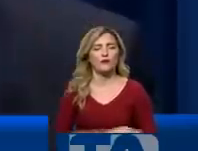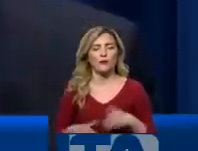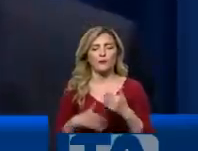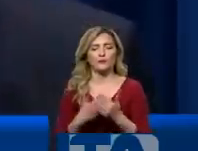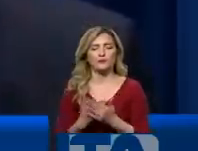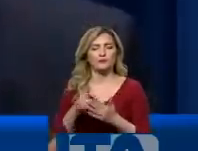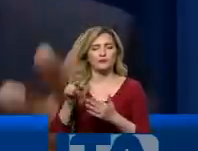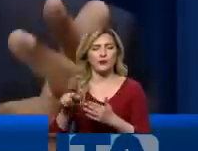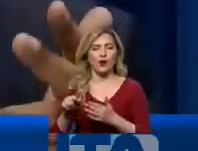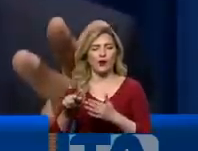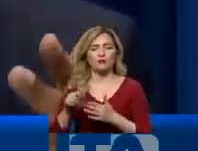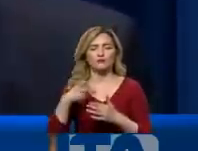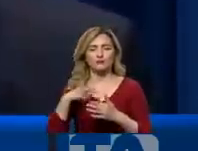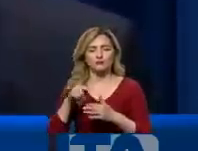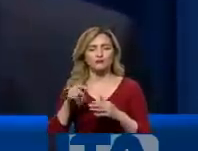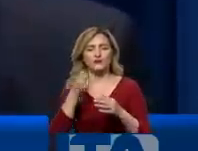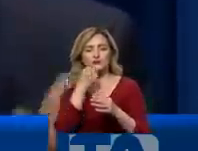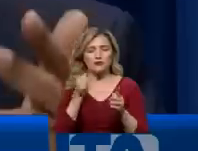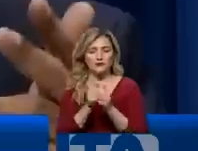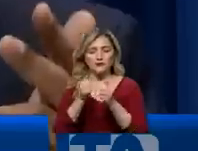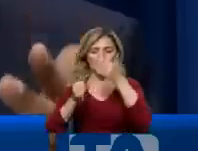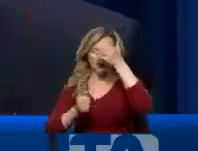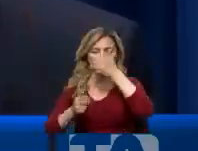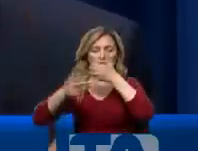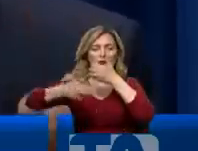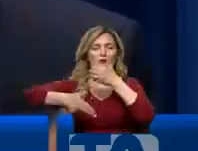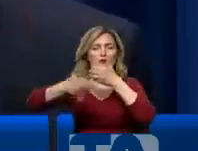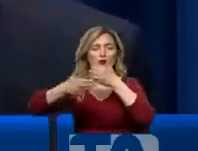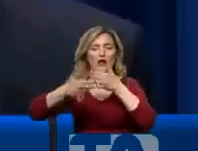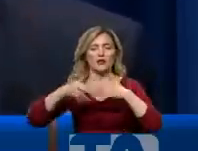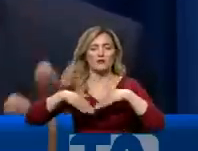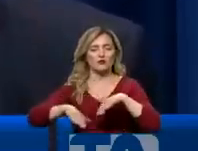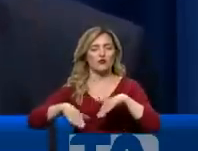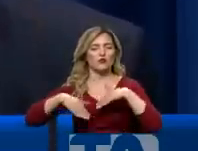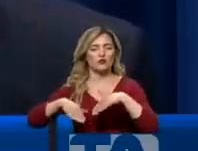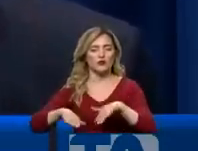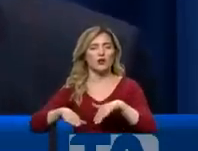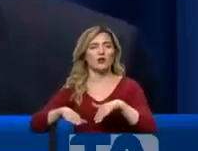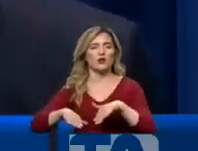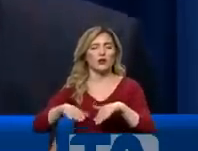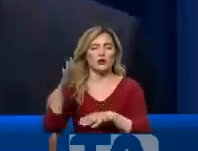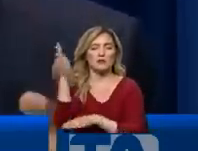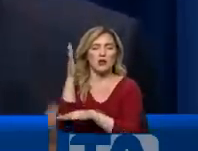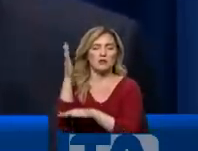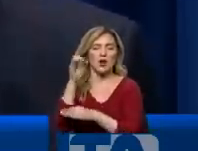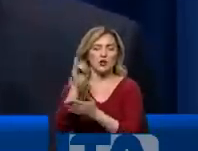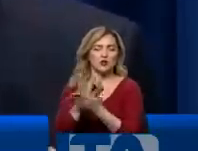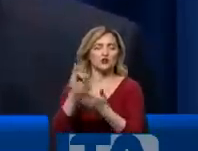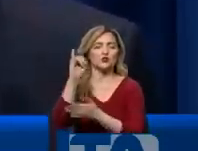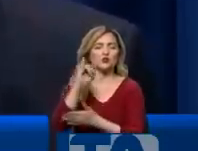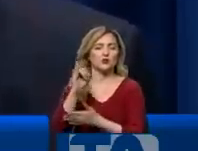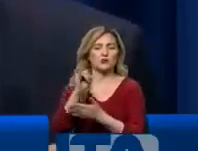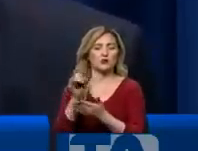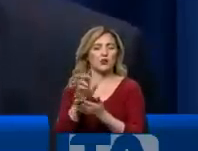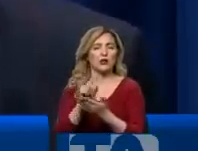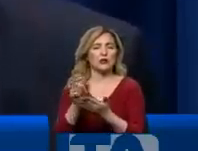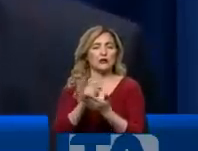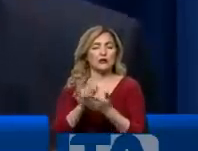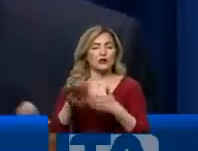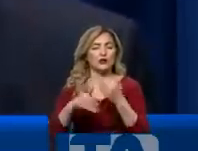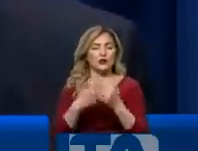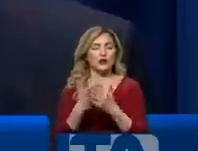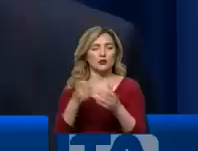metal mecánico, al sector textil, al sector pesquero, maderero, industrias gráficas, producción de cosméticos,